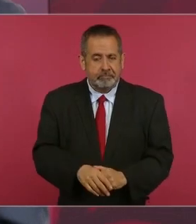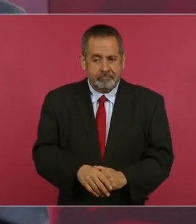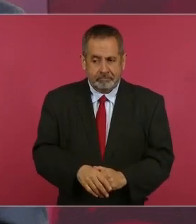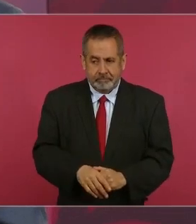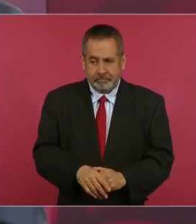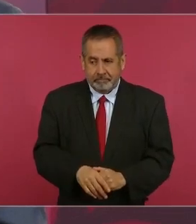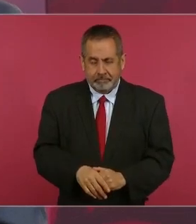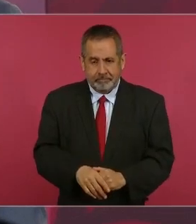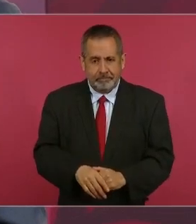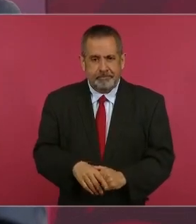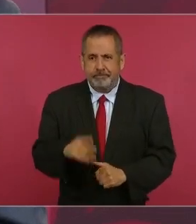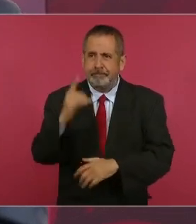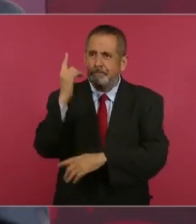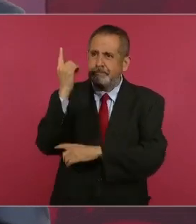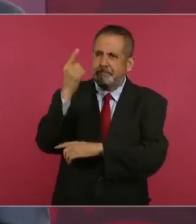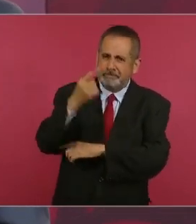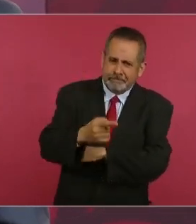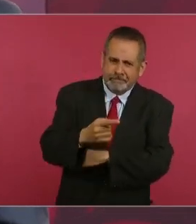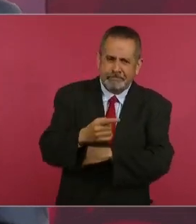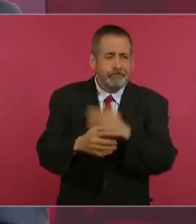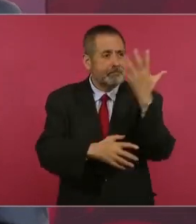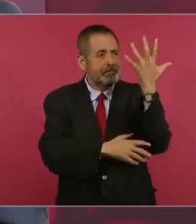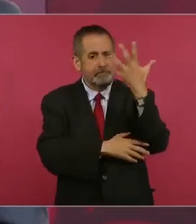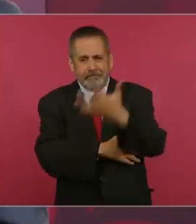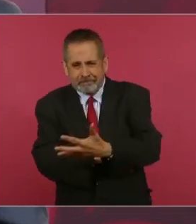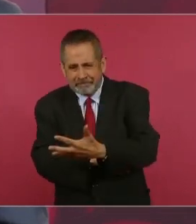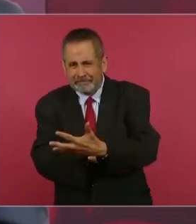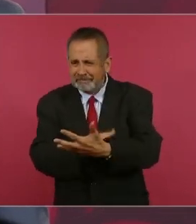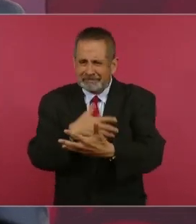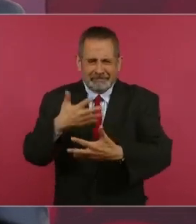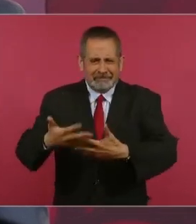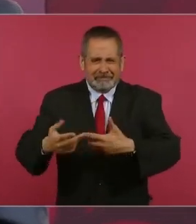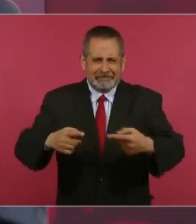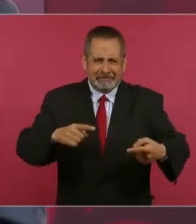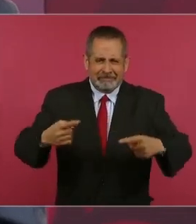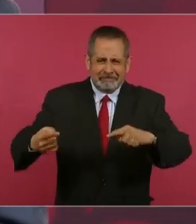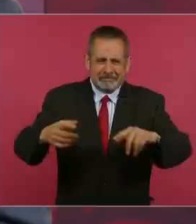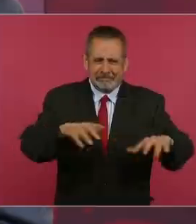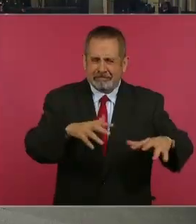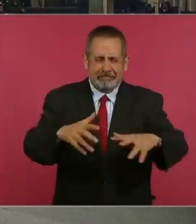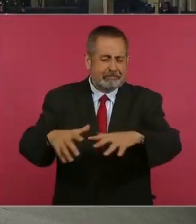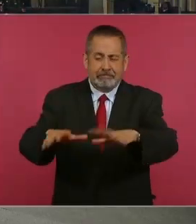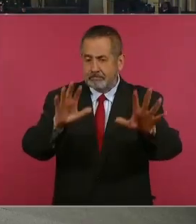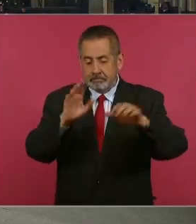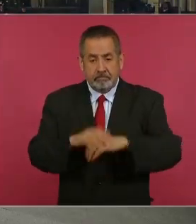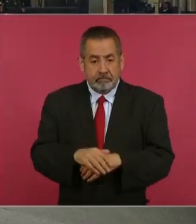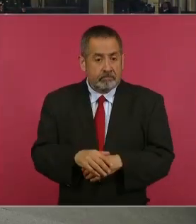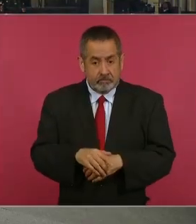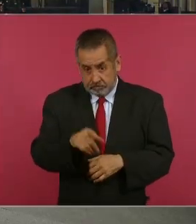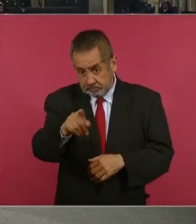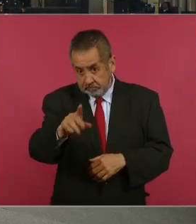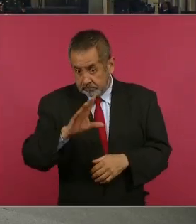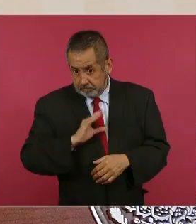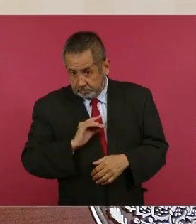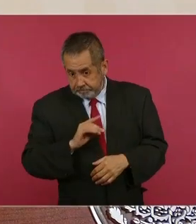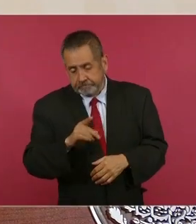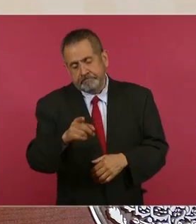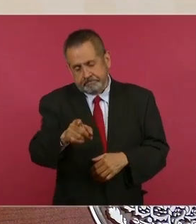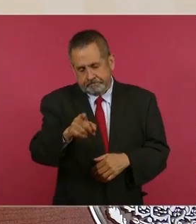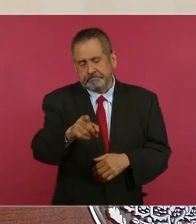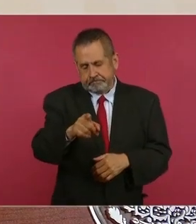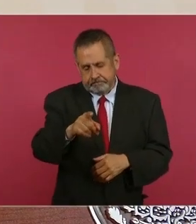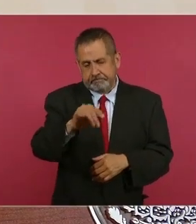por los postes y por los árboles, y sí la gente, por lo que me preguntas,